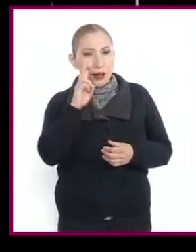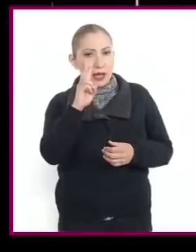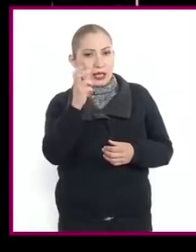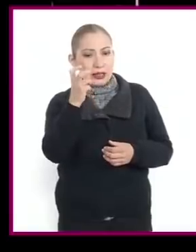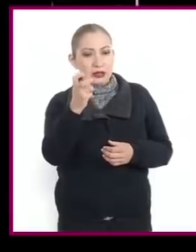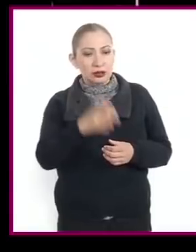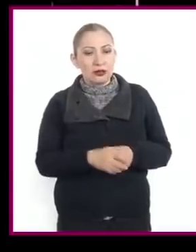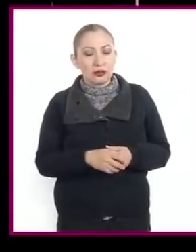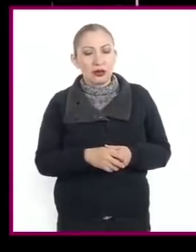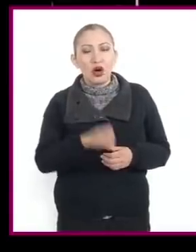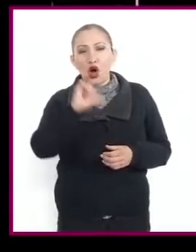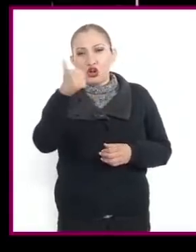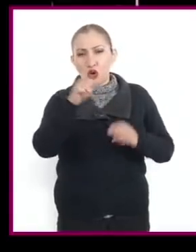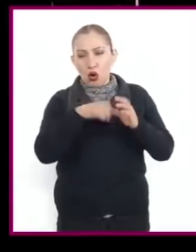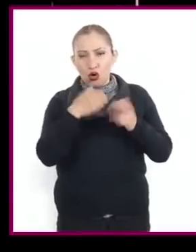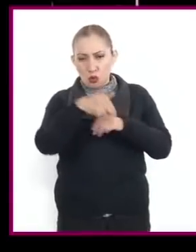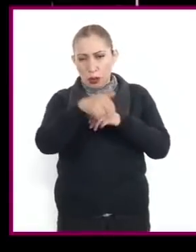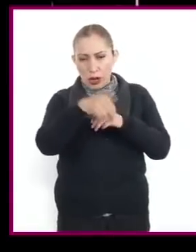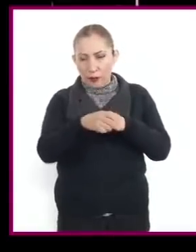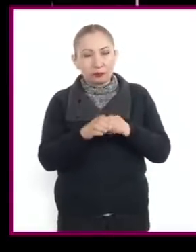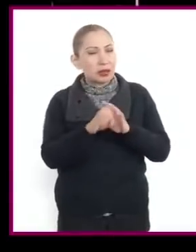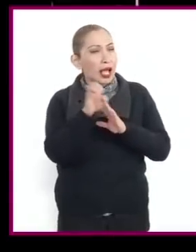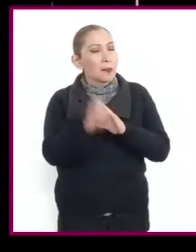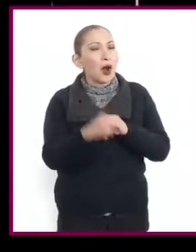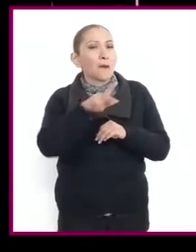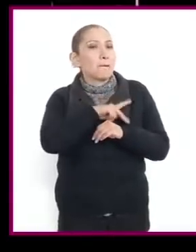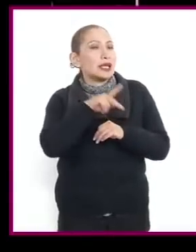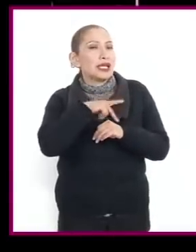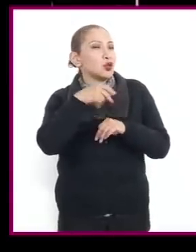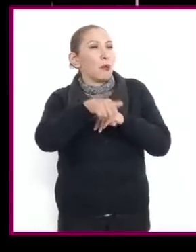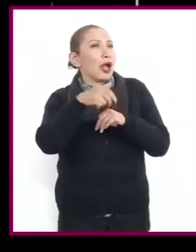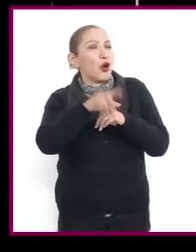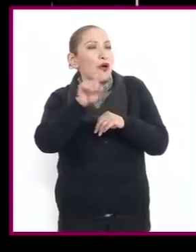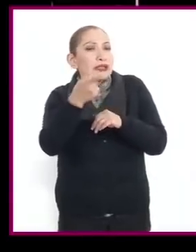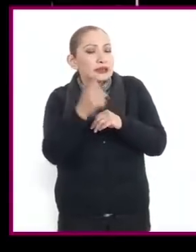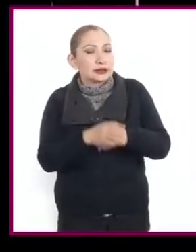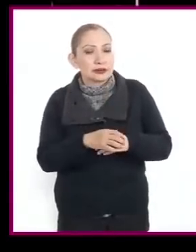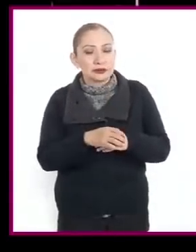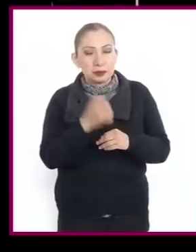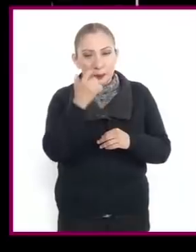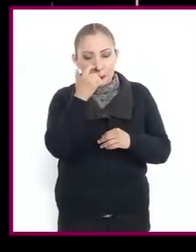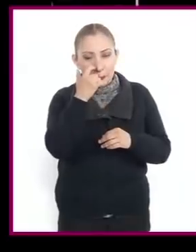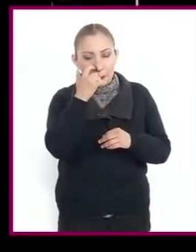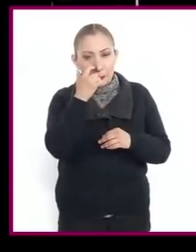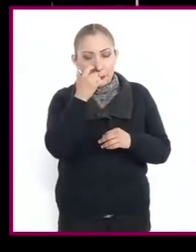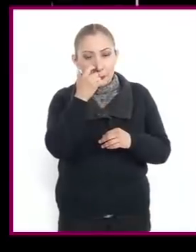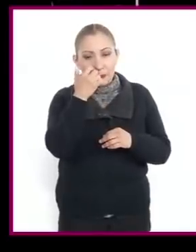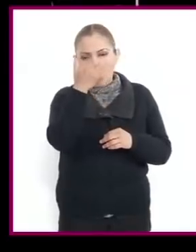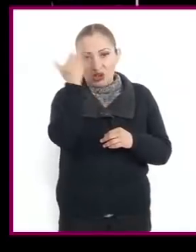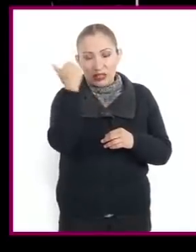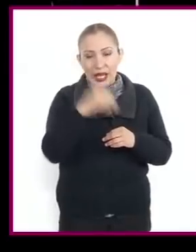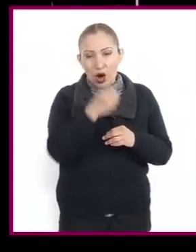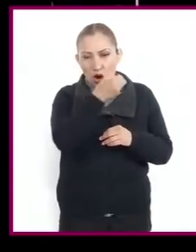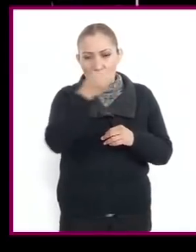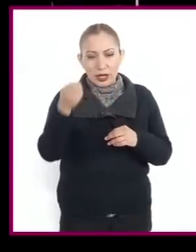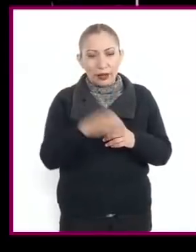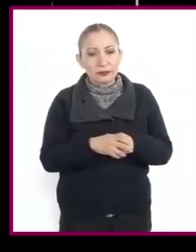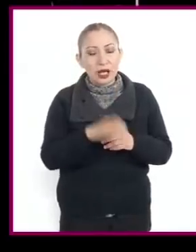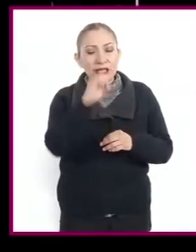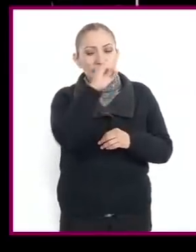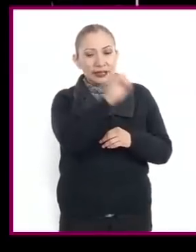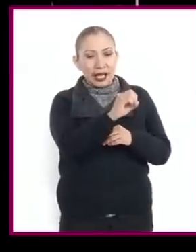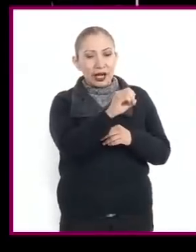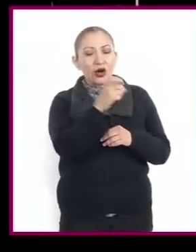veamos esto, déjame darte otro conjunto de datos. Supongamos que nuestro conjunto de datos es, no sé, y te lo va a dar ya ordenado. Empecemos